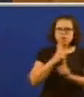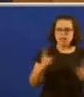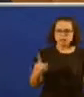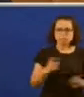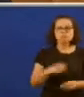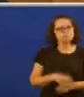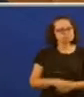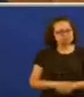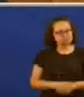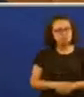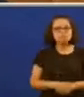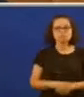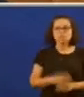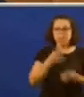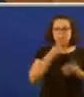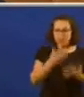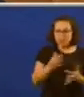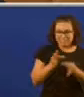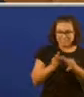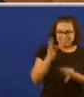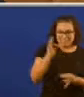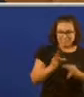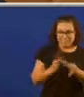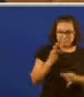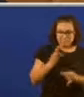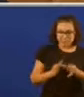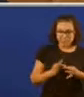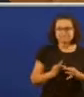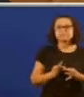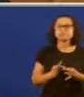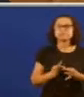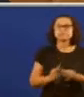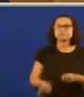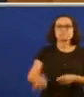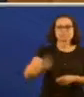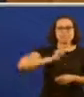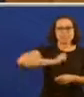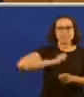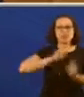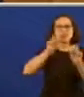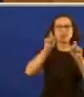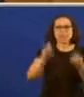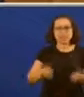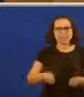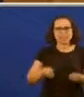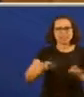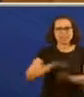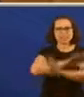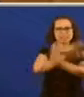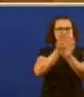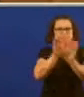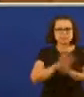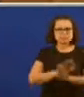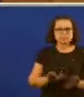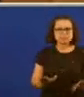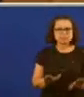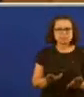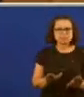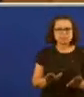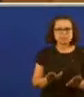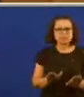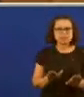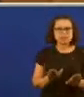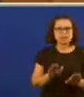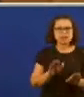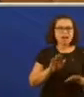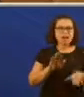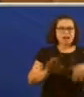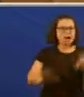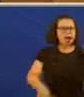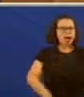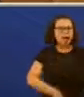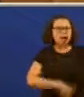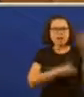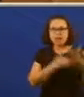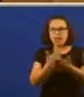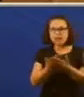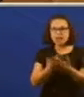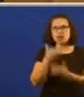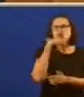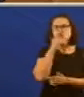no mes de setembro, danlle cita para ver os resultados desa resonancia en outubro de